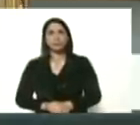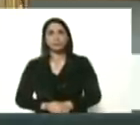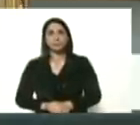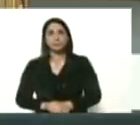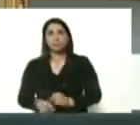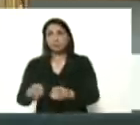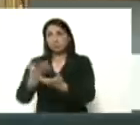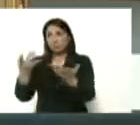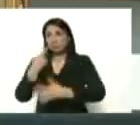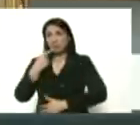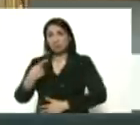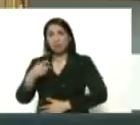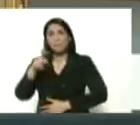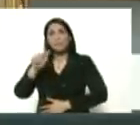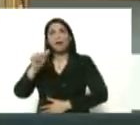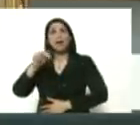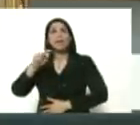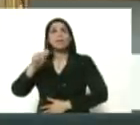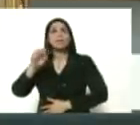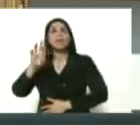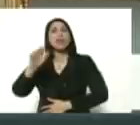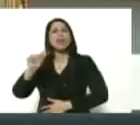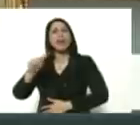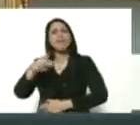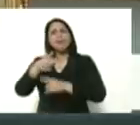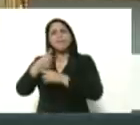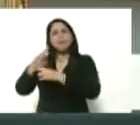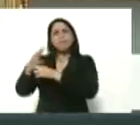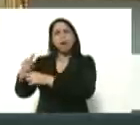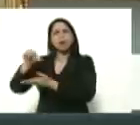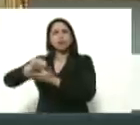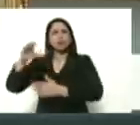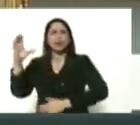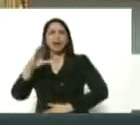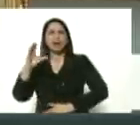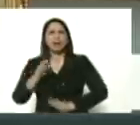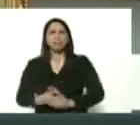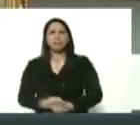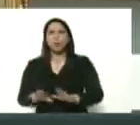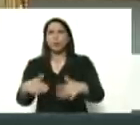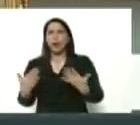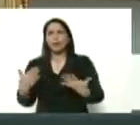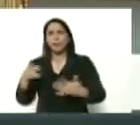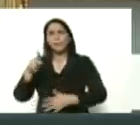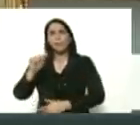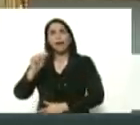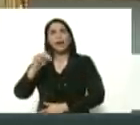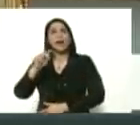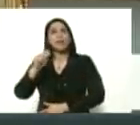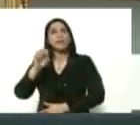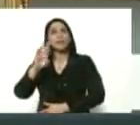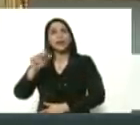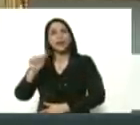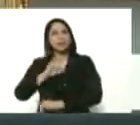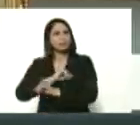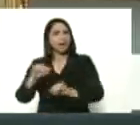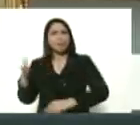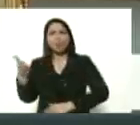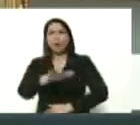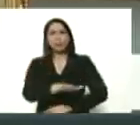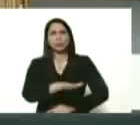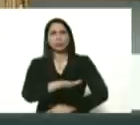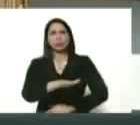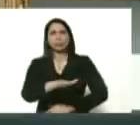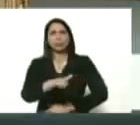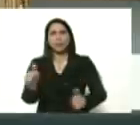Afirmaban ellos que alias Pantera estaba combatiendo en la ciudad de Caracas, cuando alias Pantera había sido abatido por